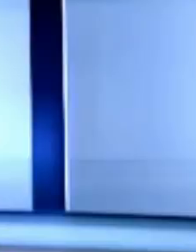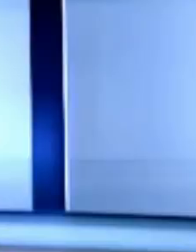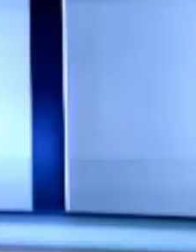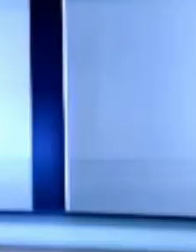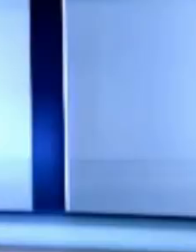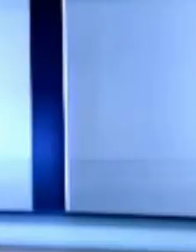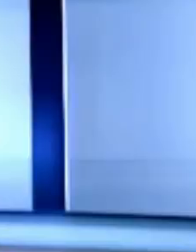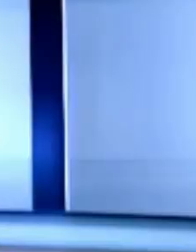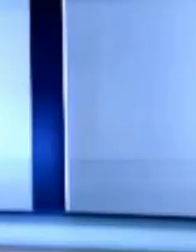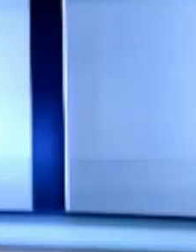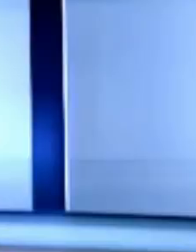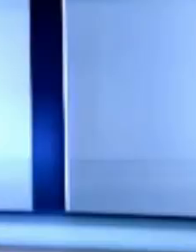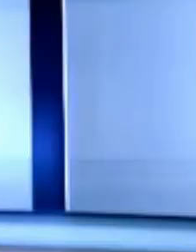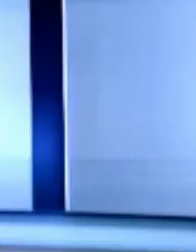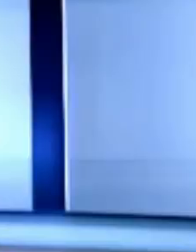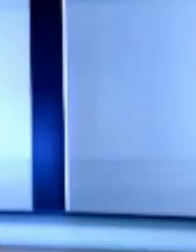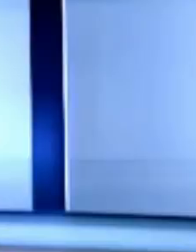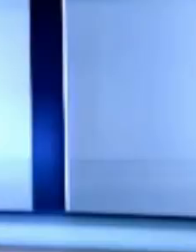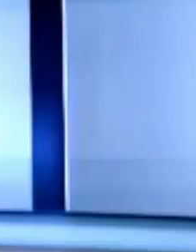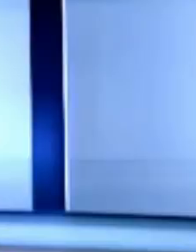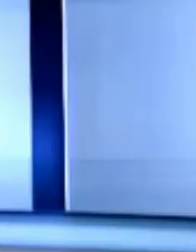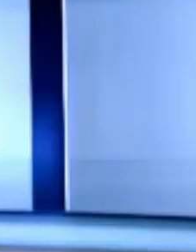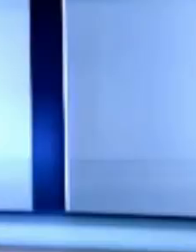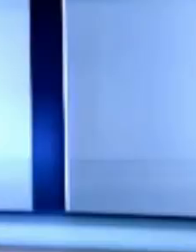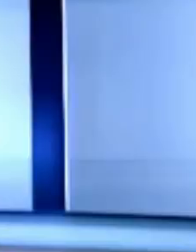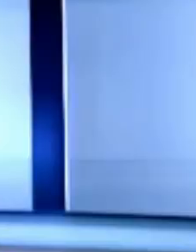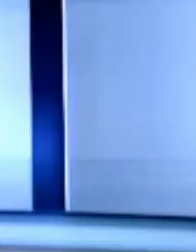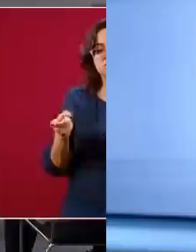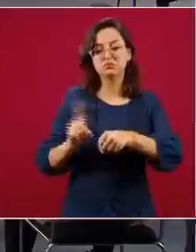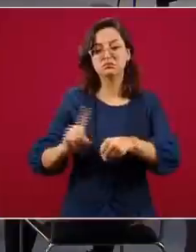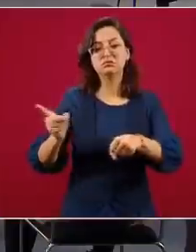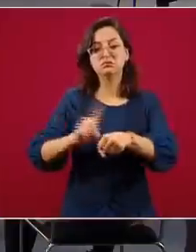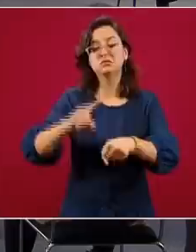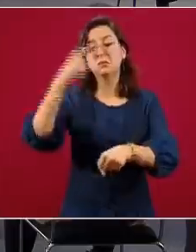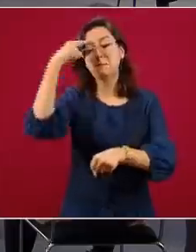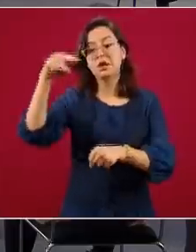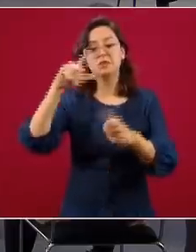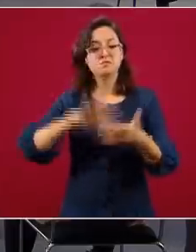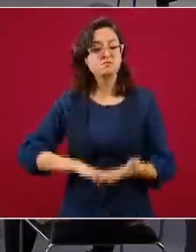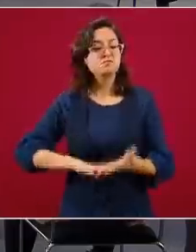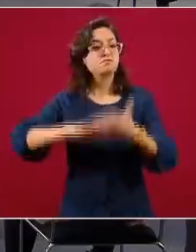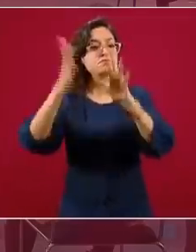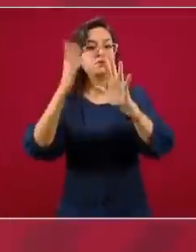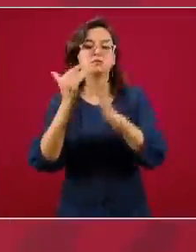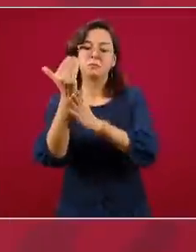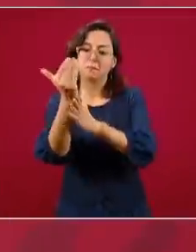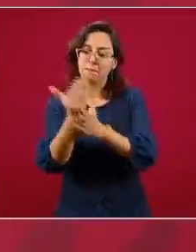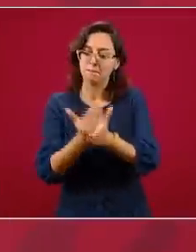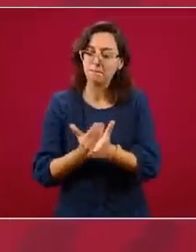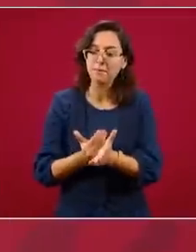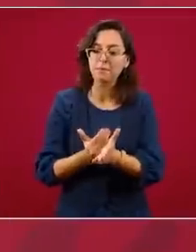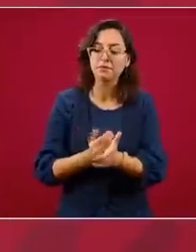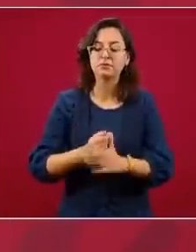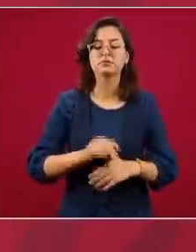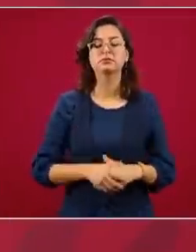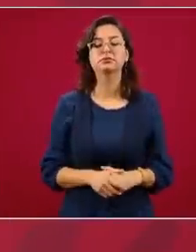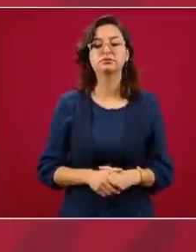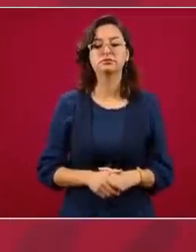son falsas. Esto es lo que decía claramente el presidente de la República. Yo lo que he